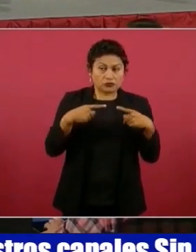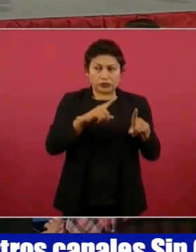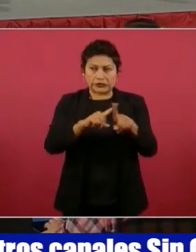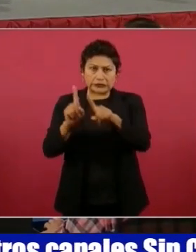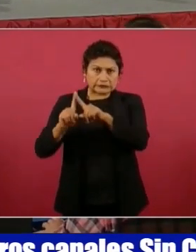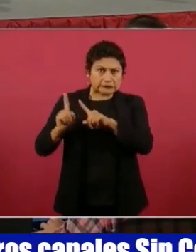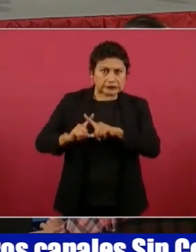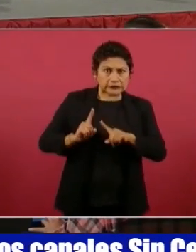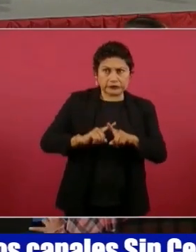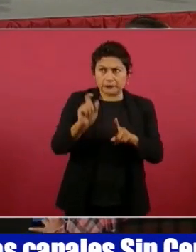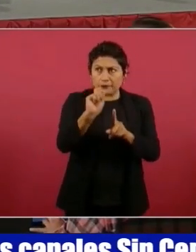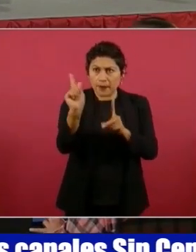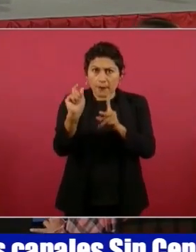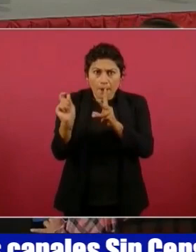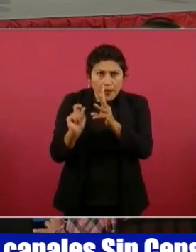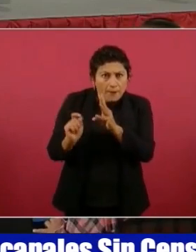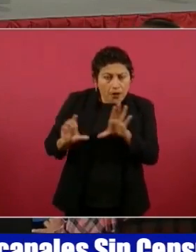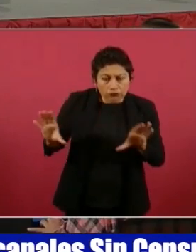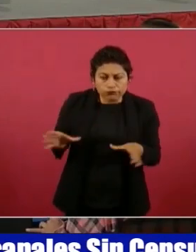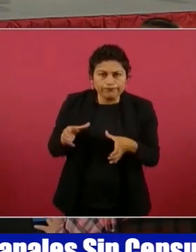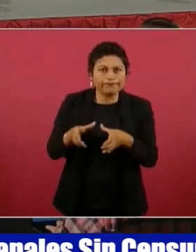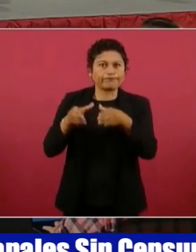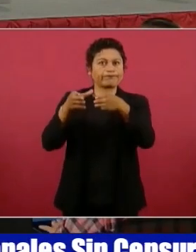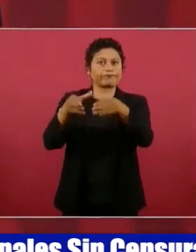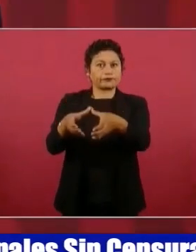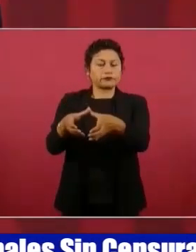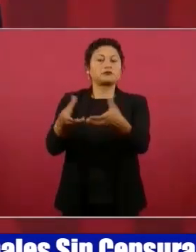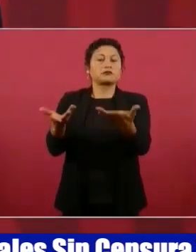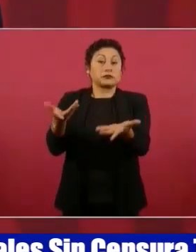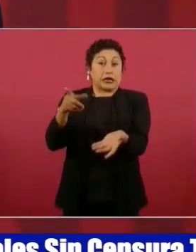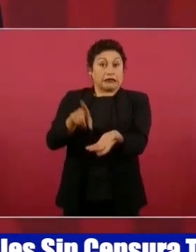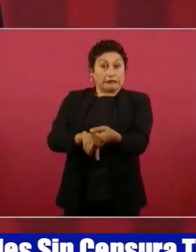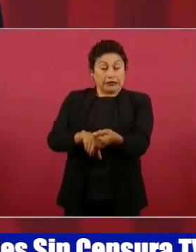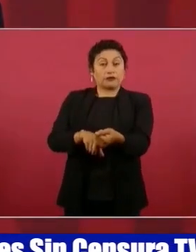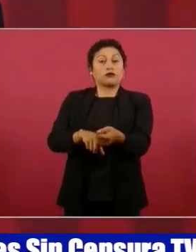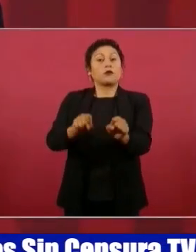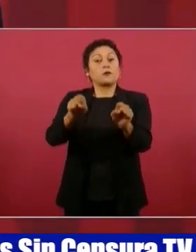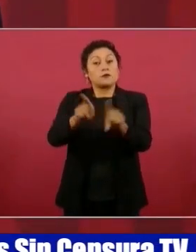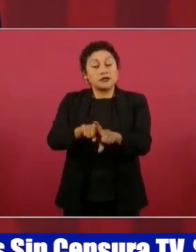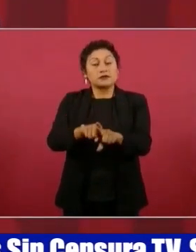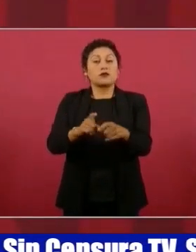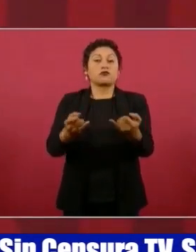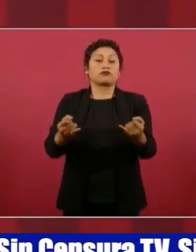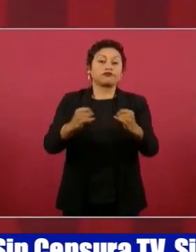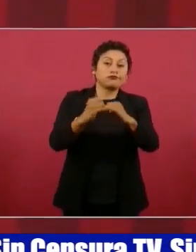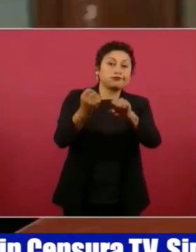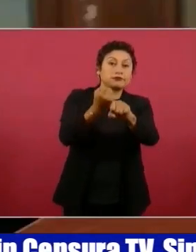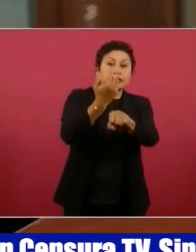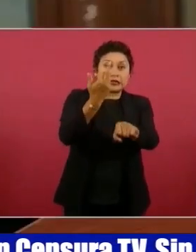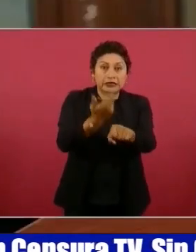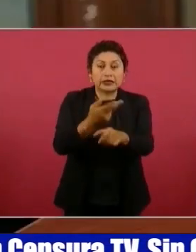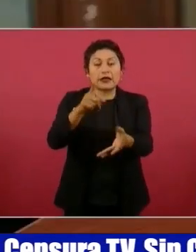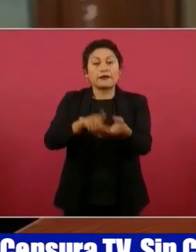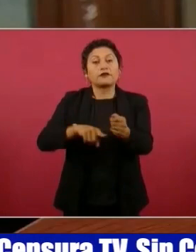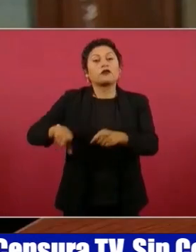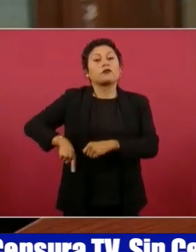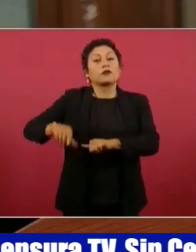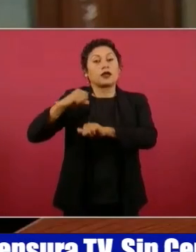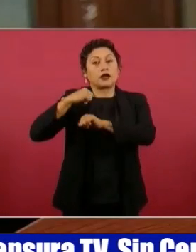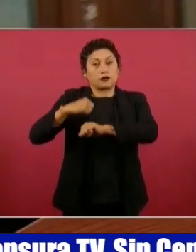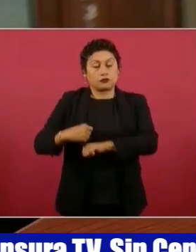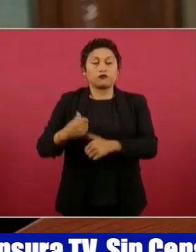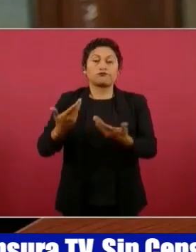interdisciplinario de todas las dependencias del gobierno federal, también el gobierno del estado, los